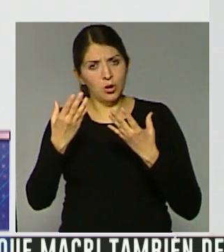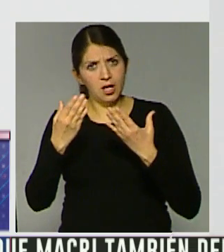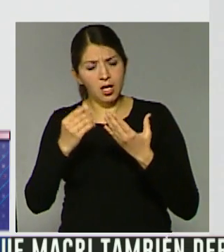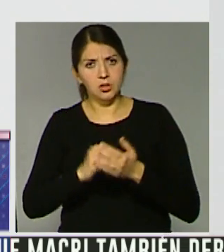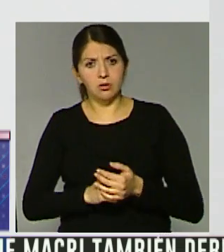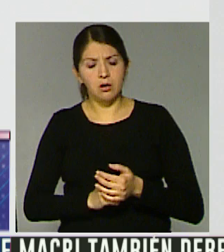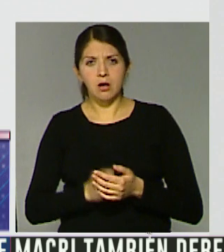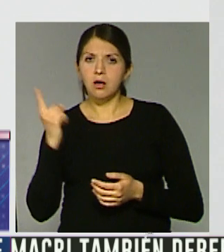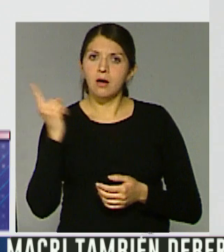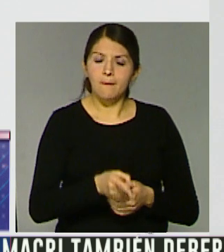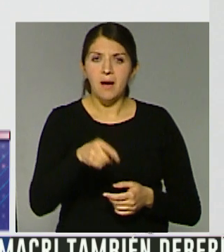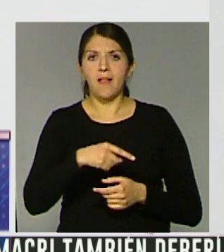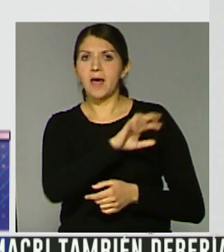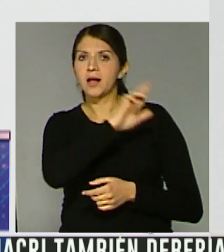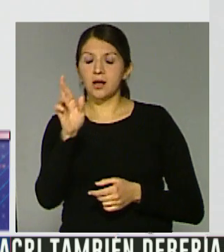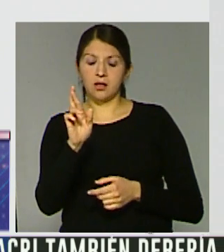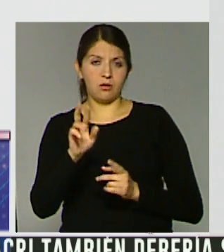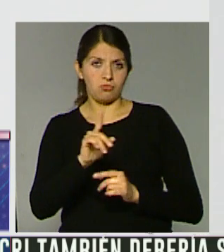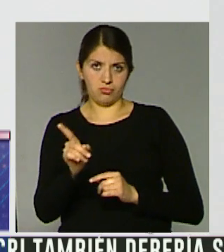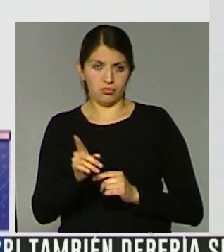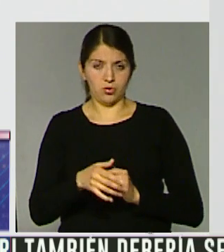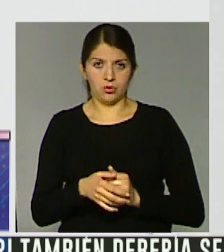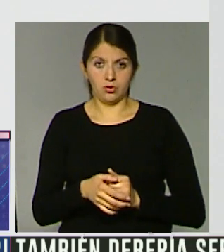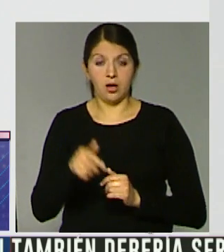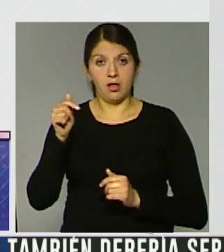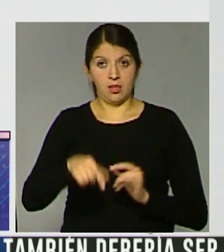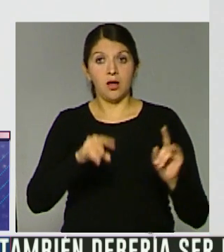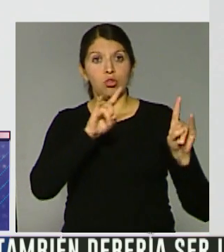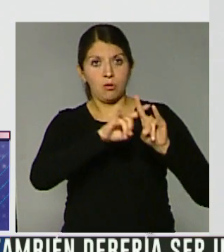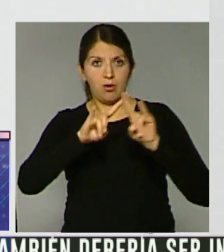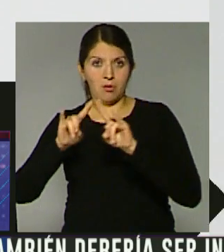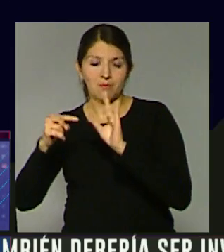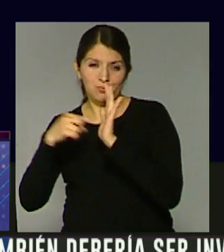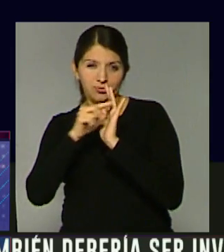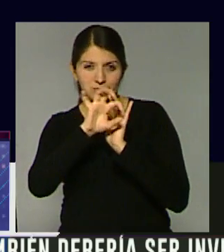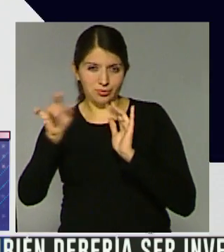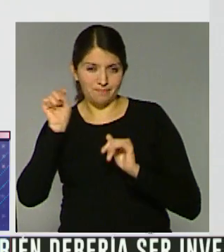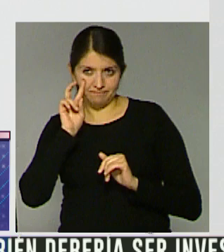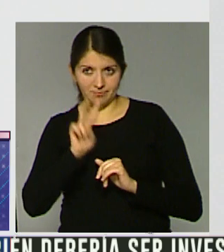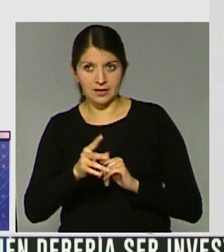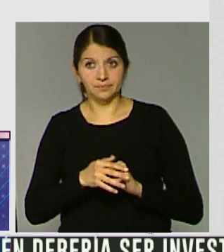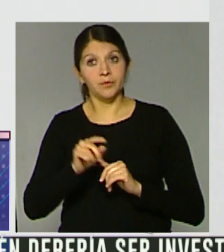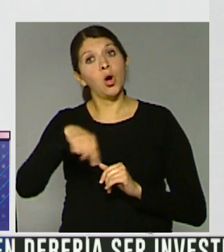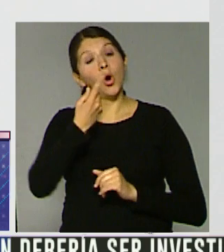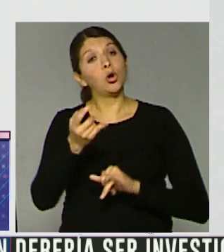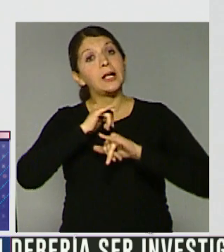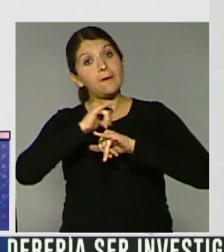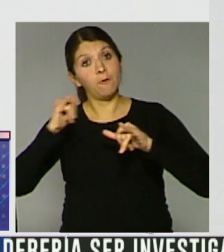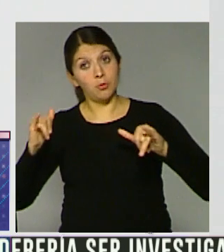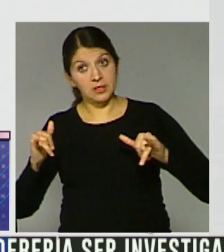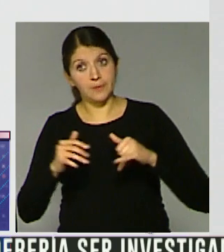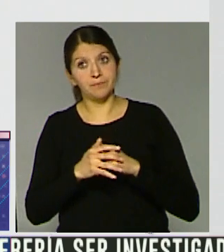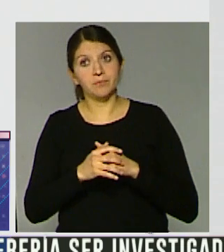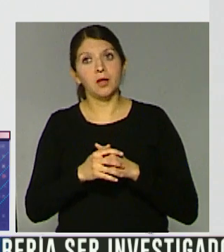imposiciones religiosas. Esta es una de las notas que puedes encontrarte en nuestro portal de noticias. Bueno, otra de las recomendadas es un latinoamericano nominado como